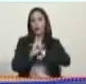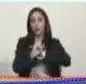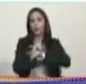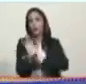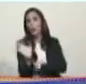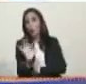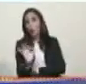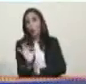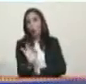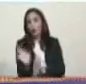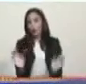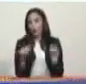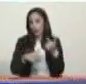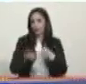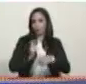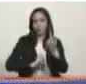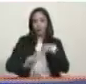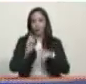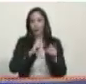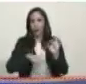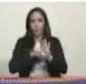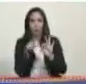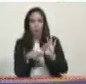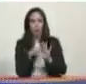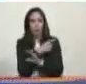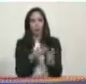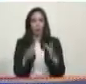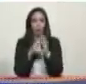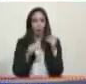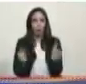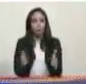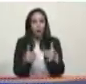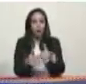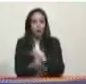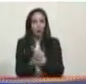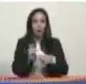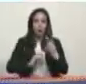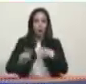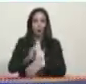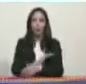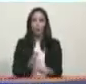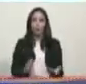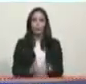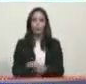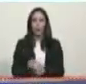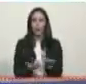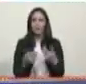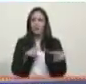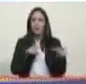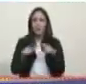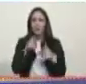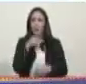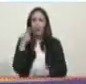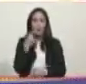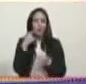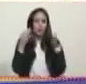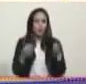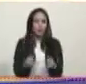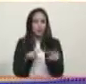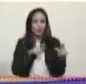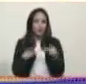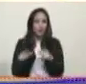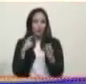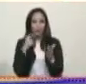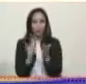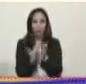en el mercado en moneda internacional y así repone los kits. Ya la política está decidida, está